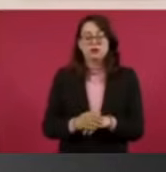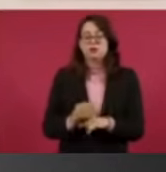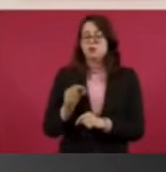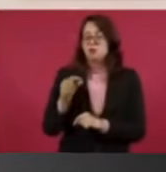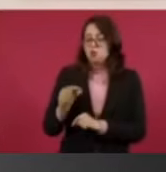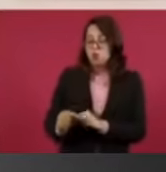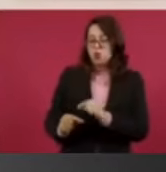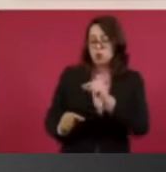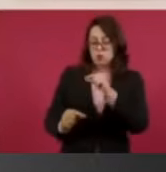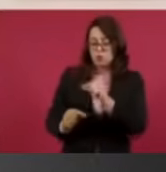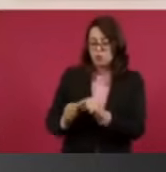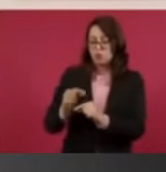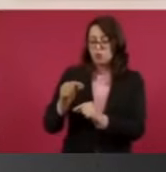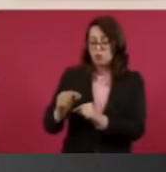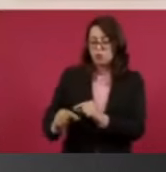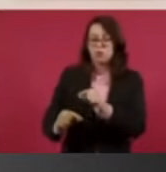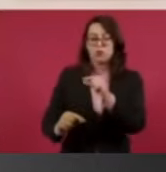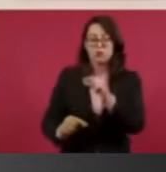progresiva, ¿sí?